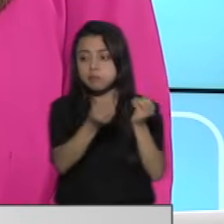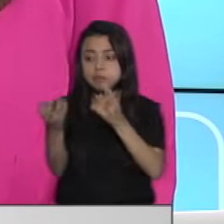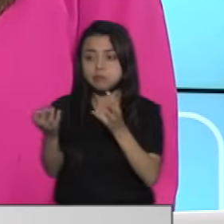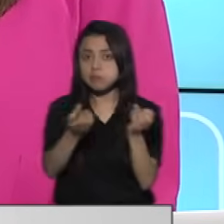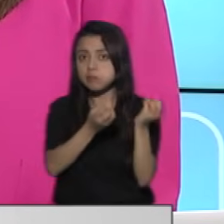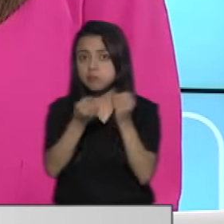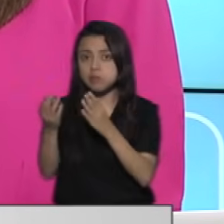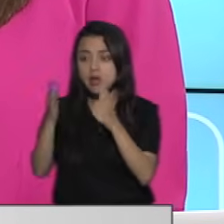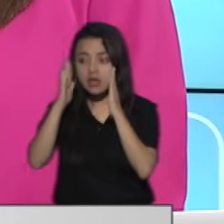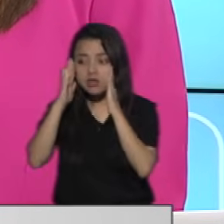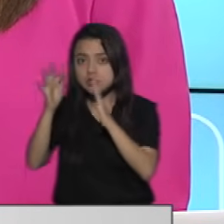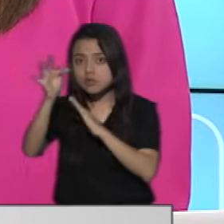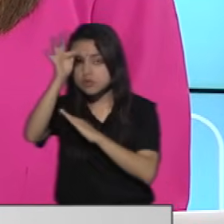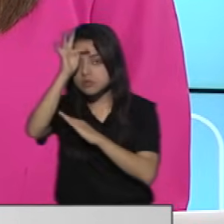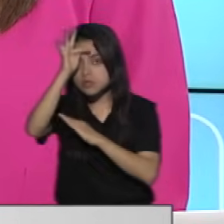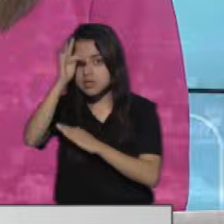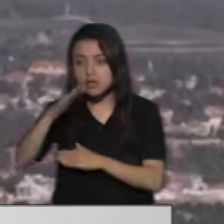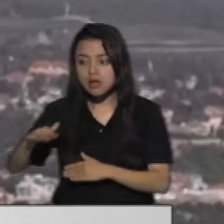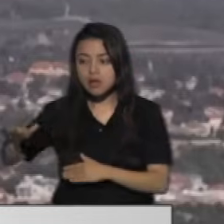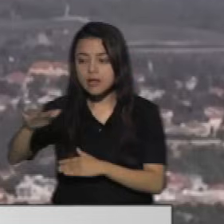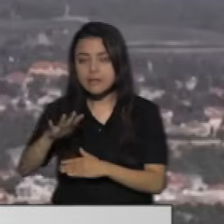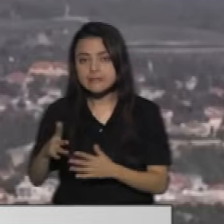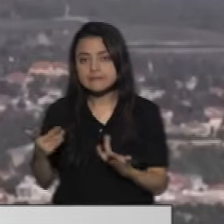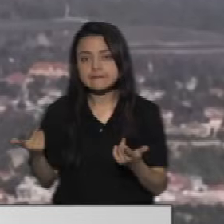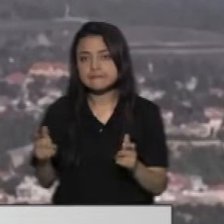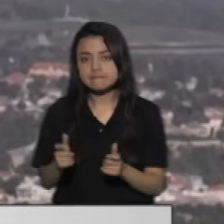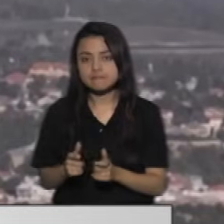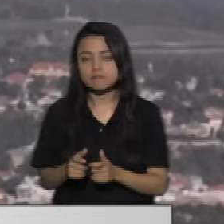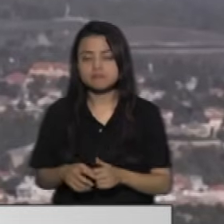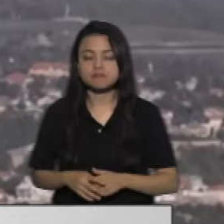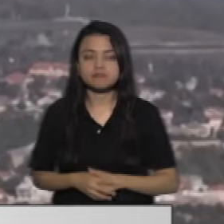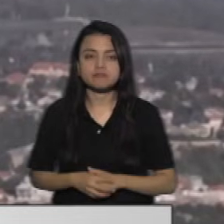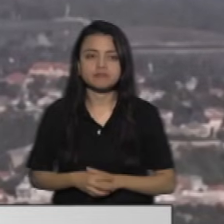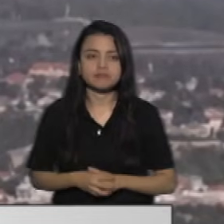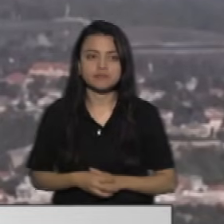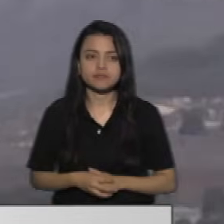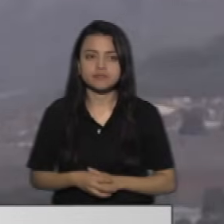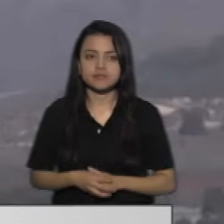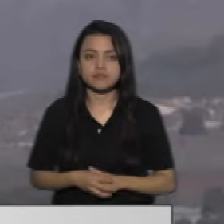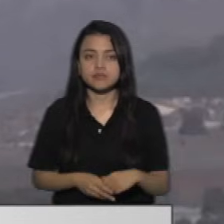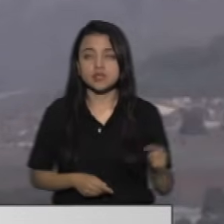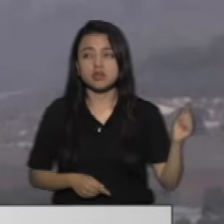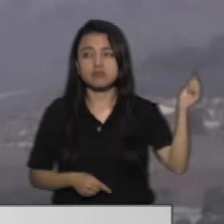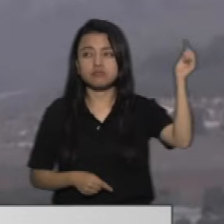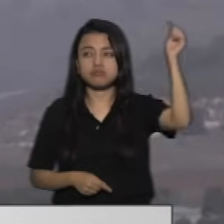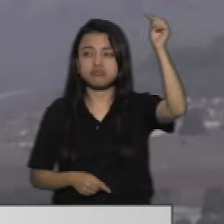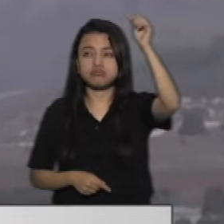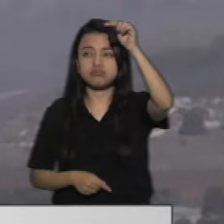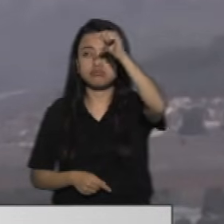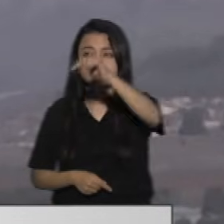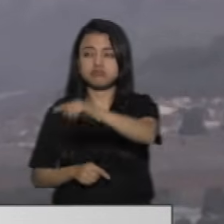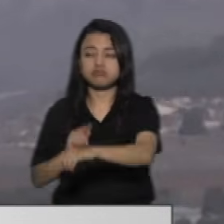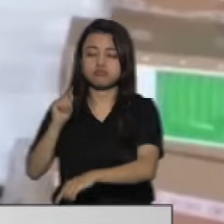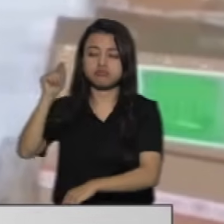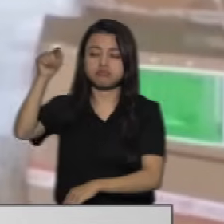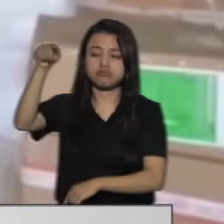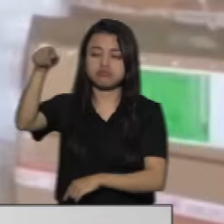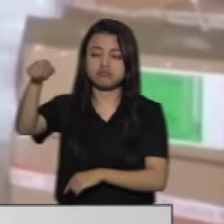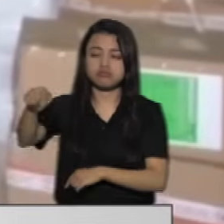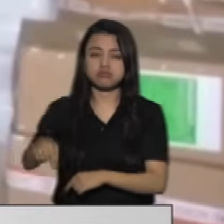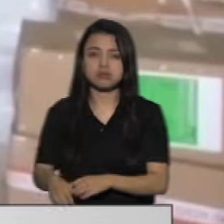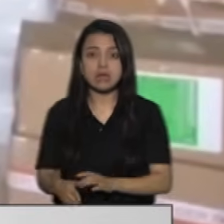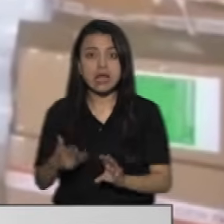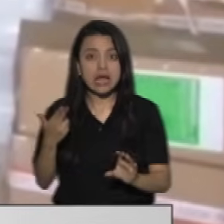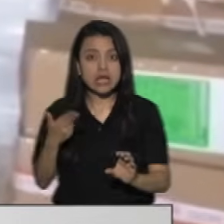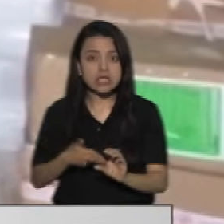atención a pacientes en hospitales de Gaza. Ante los constantes bombardeos y las restricciones de suministros como el combustible